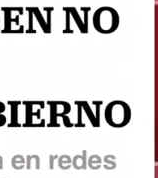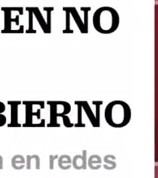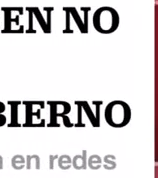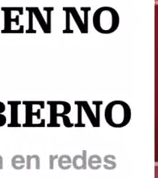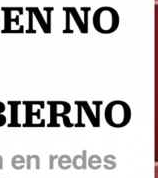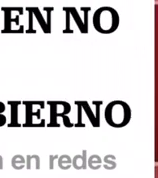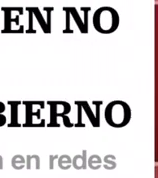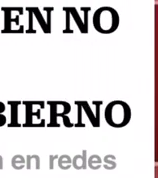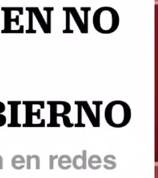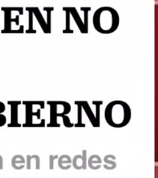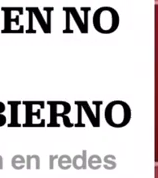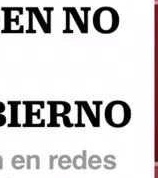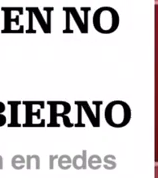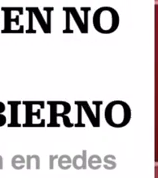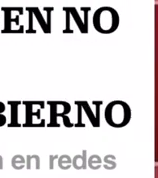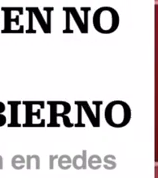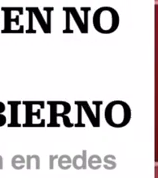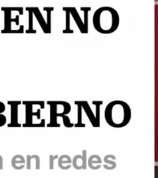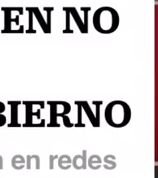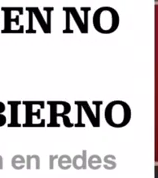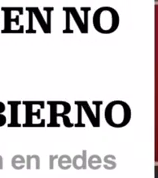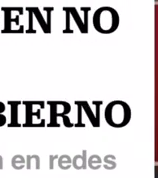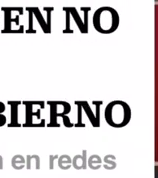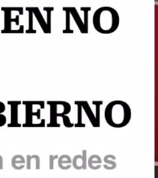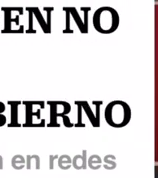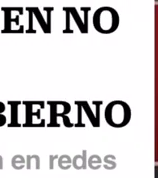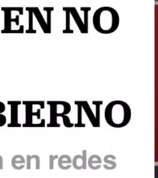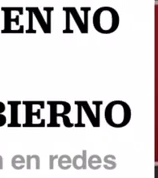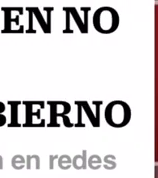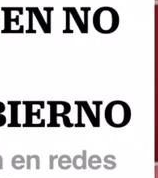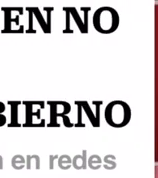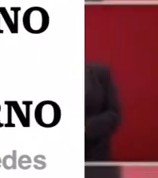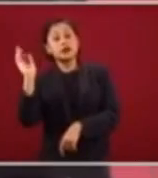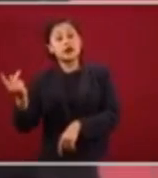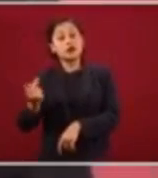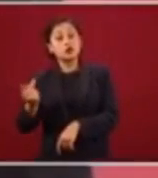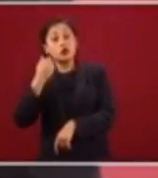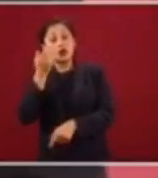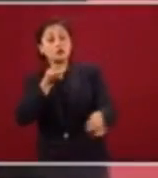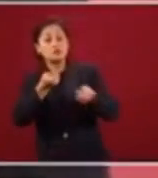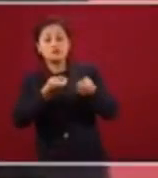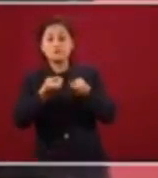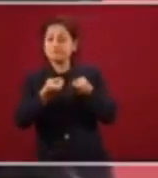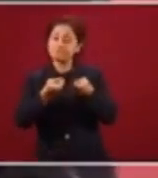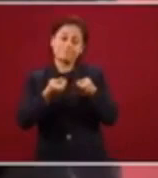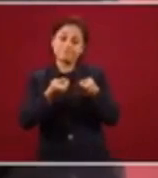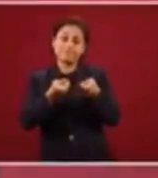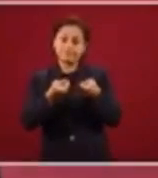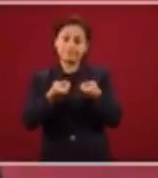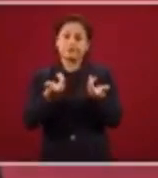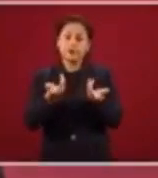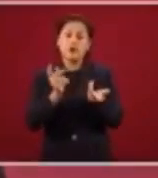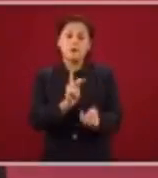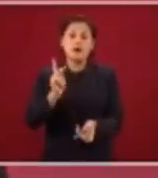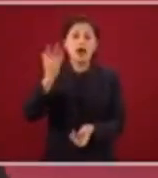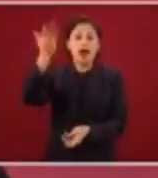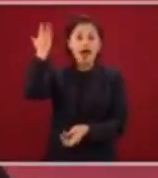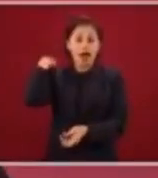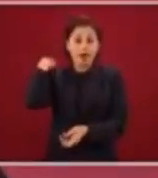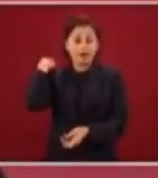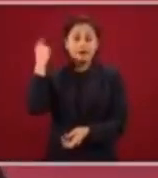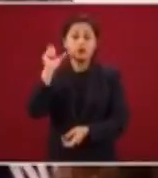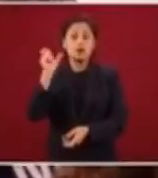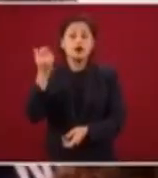No demos motivo para que se vaya a pensar que tenemos nosotros interés de controlar, como en las dictaduras, la